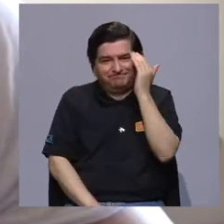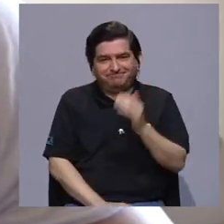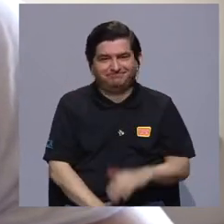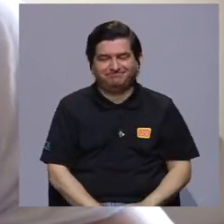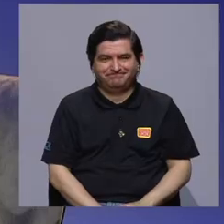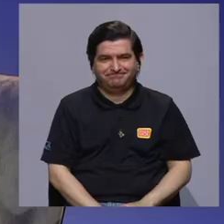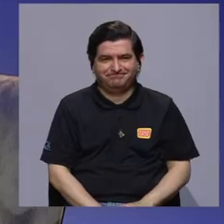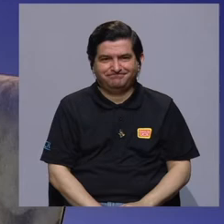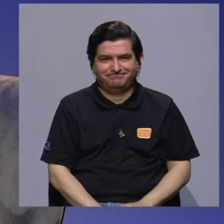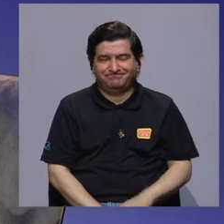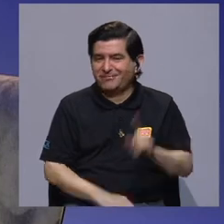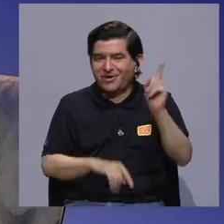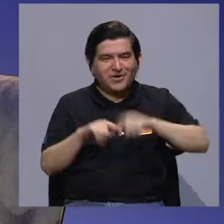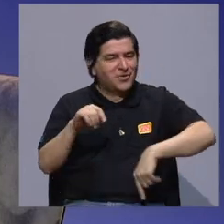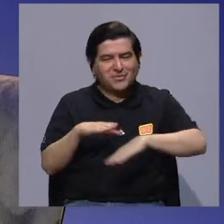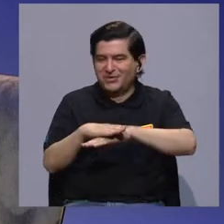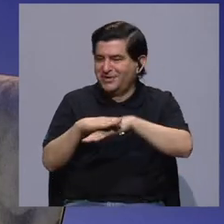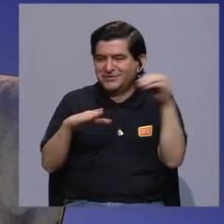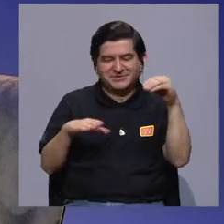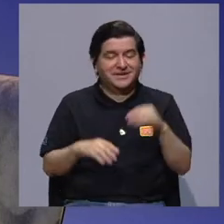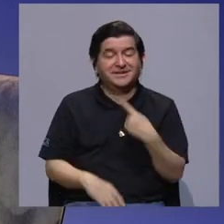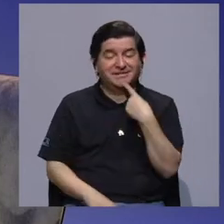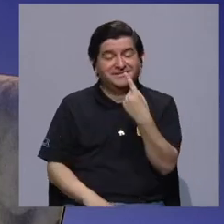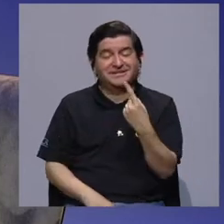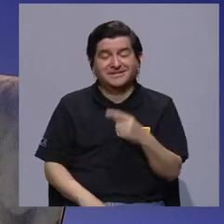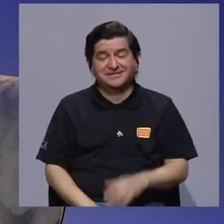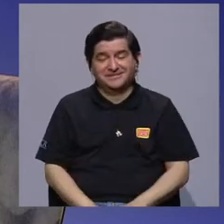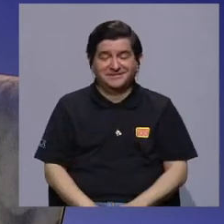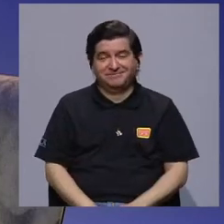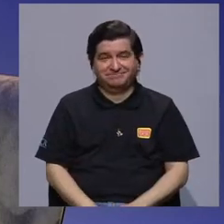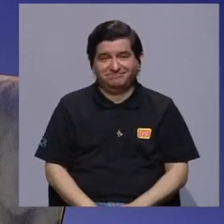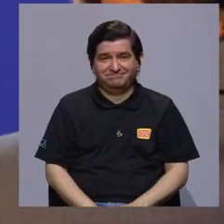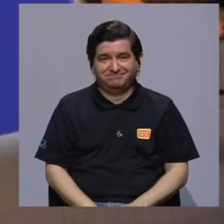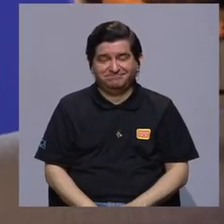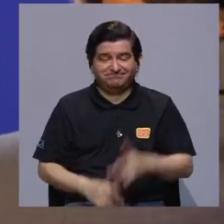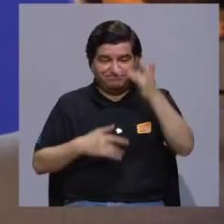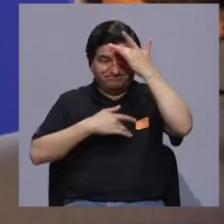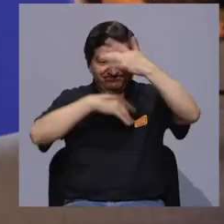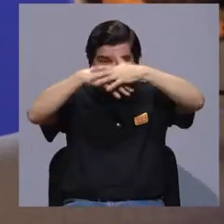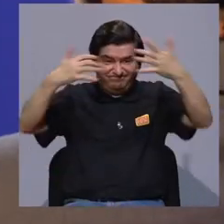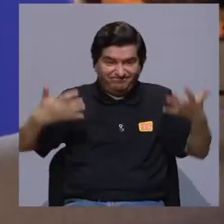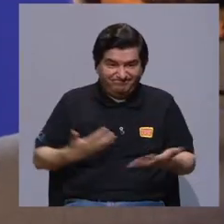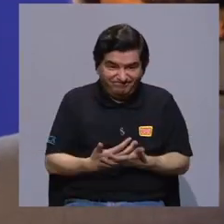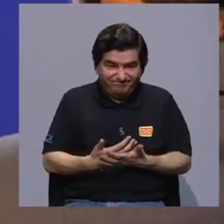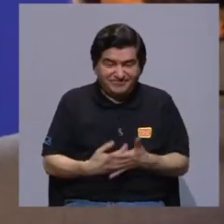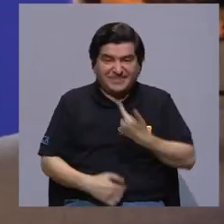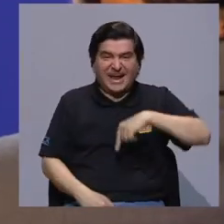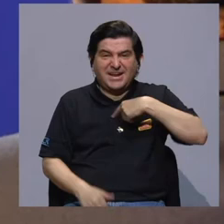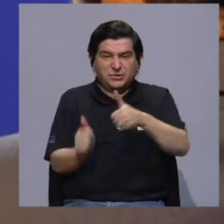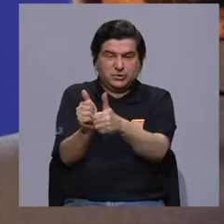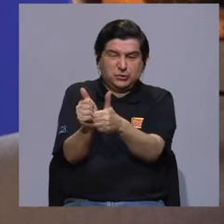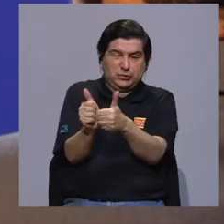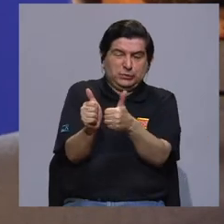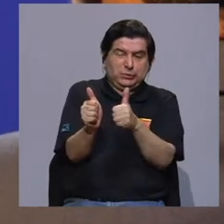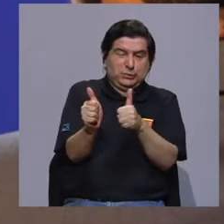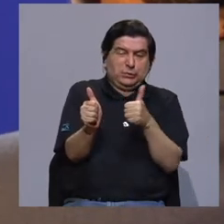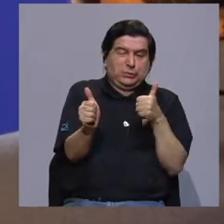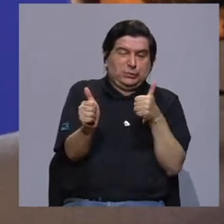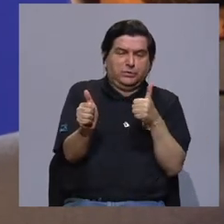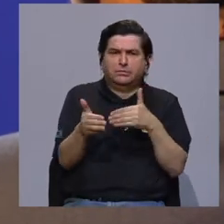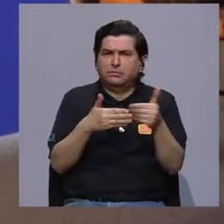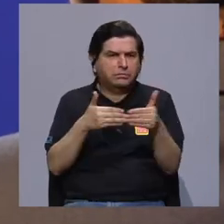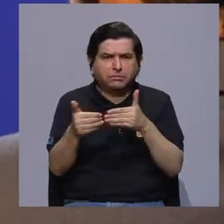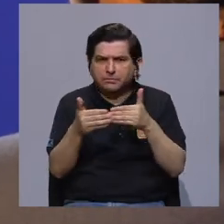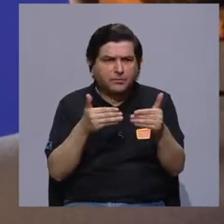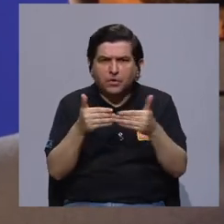actualmente. Pues no nos podemos salir de tener que mencionarlo, ¿verdad? Pues de la pandemia nos ha rezagado un poco.